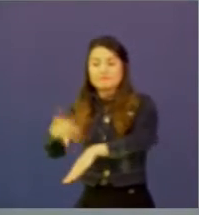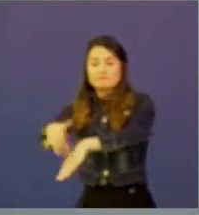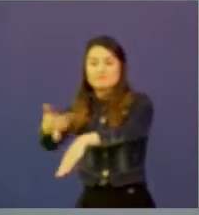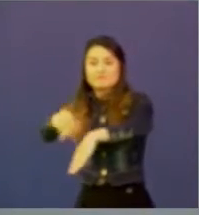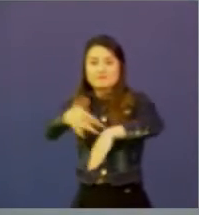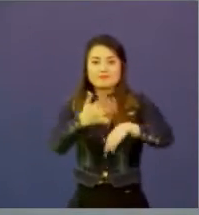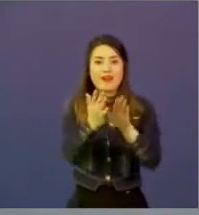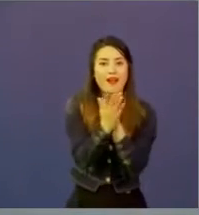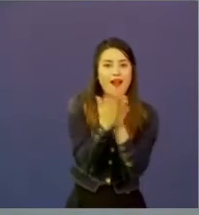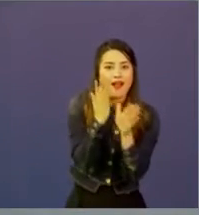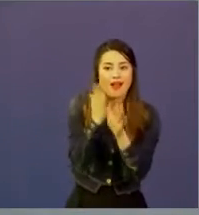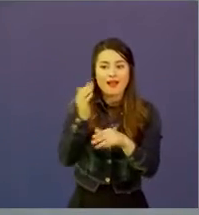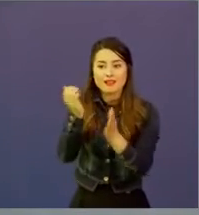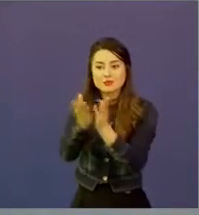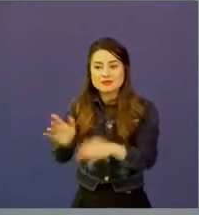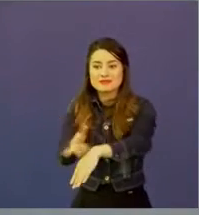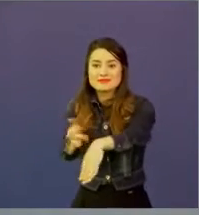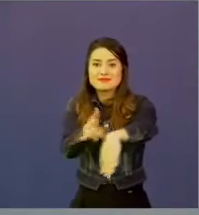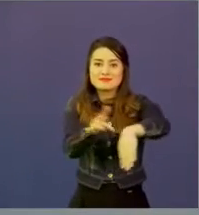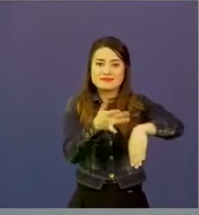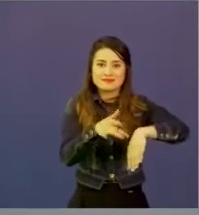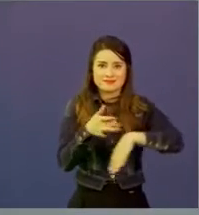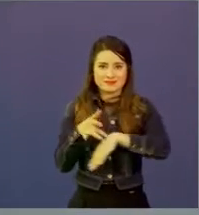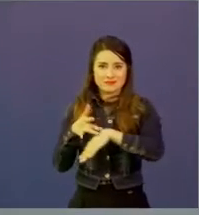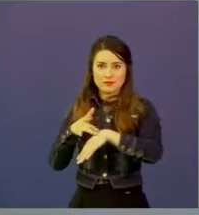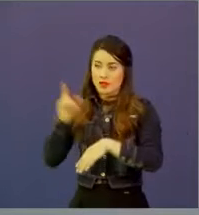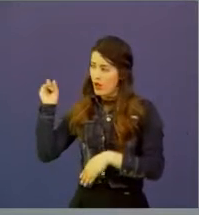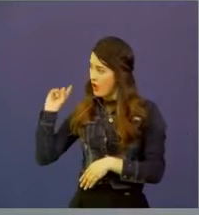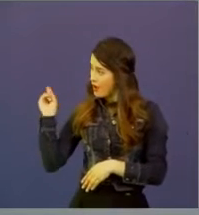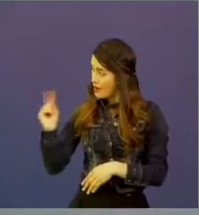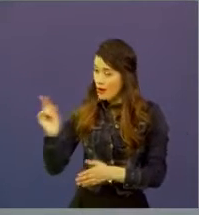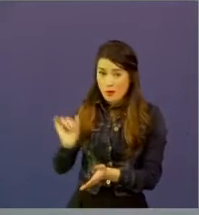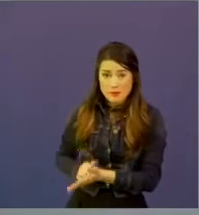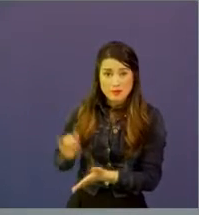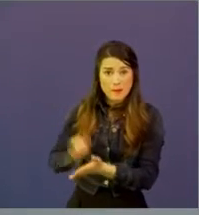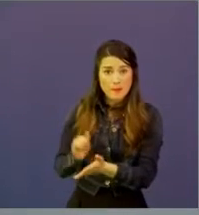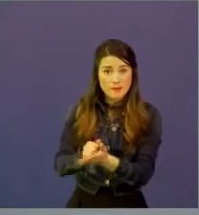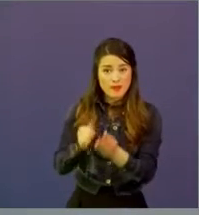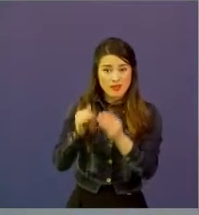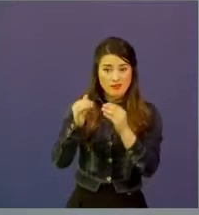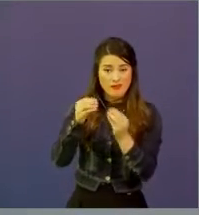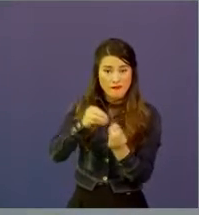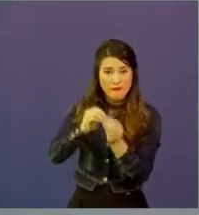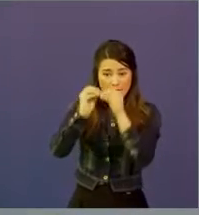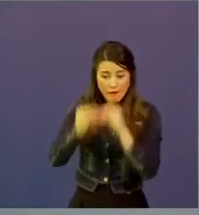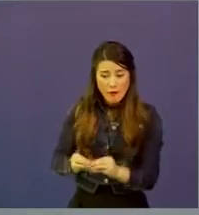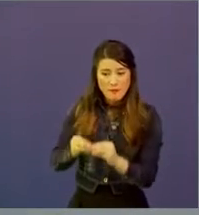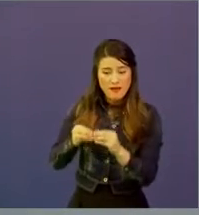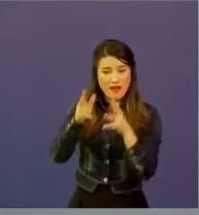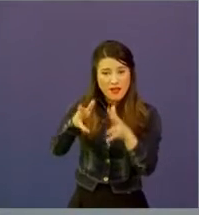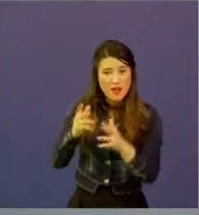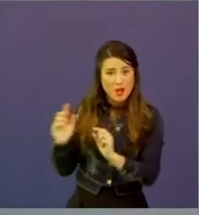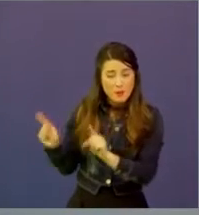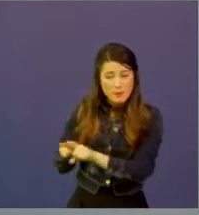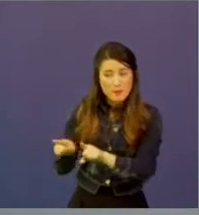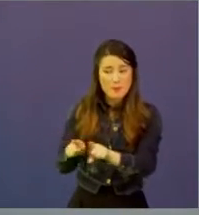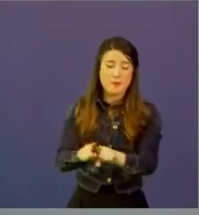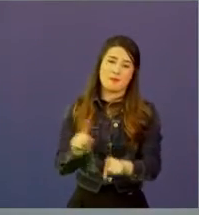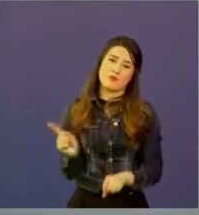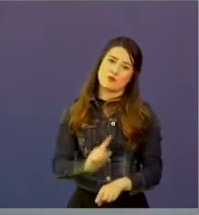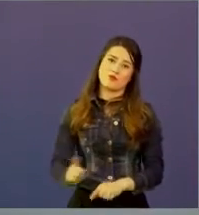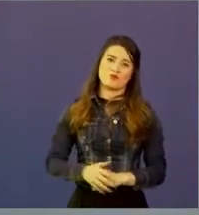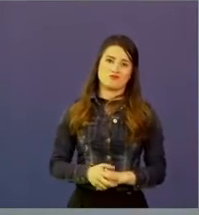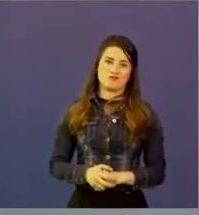y volver a empezar. Y eso no lo pueden hacer los estudiantes solos, necesitan trabajar con alguien experimentado. Entonces, la tecnología no va a reemplazar